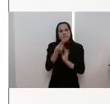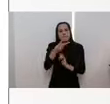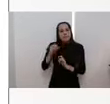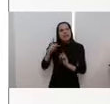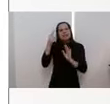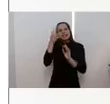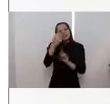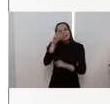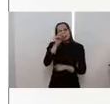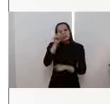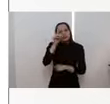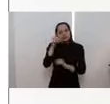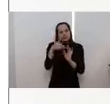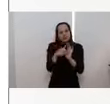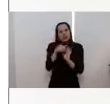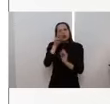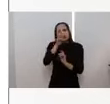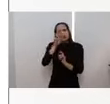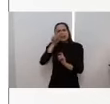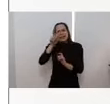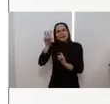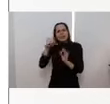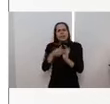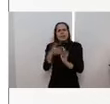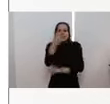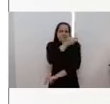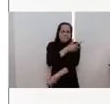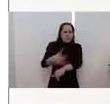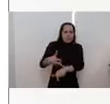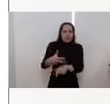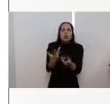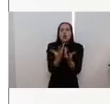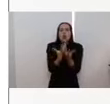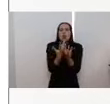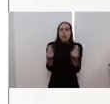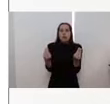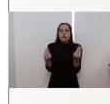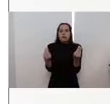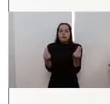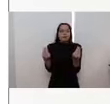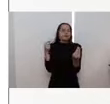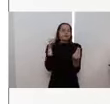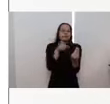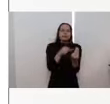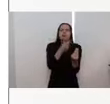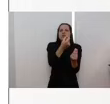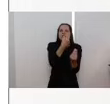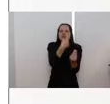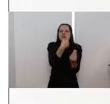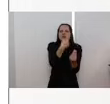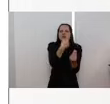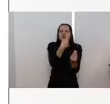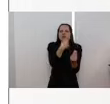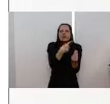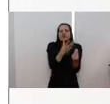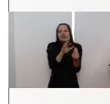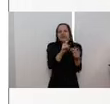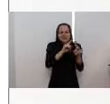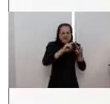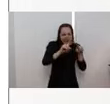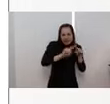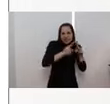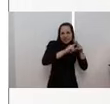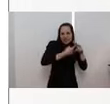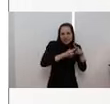897 millones de pesos de esos dos grupos que son el grupo de medicamentos y el grupo de material de cirugía